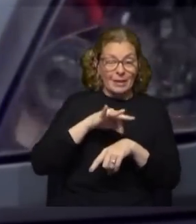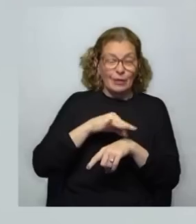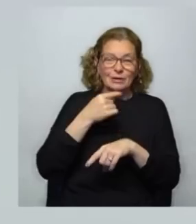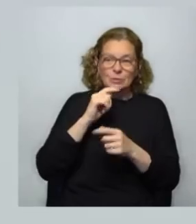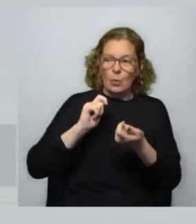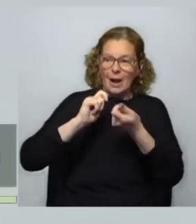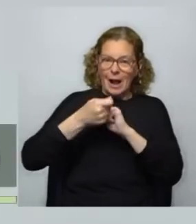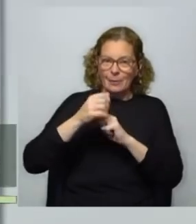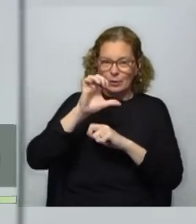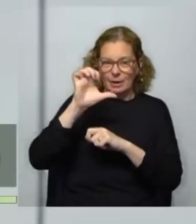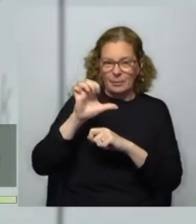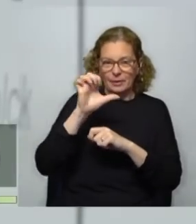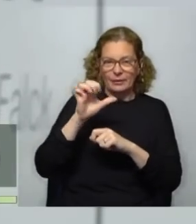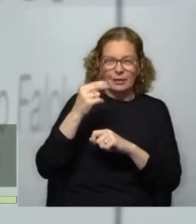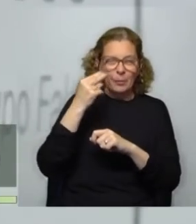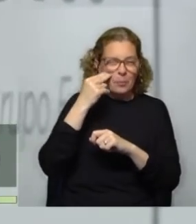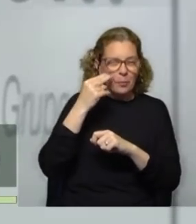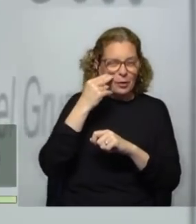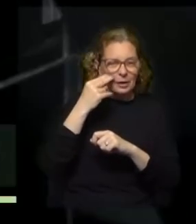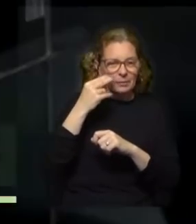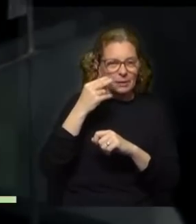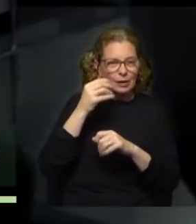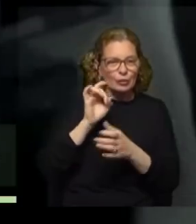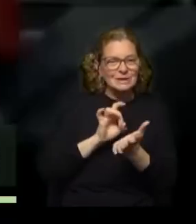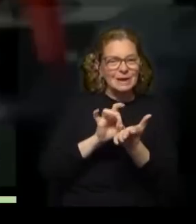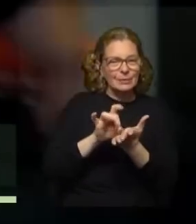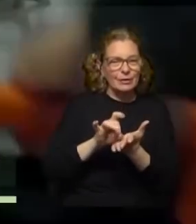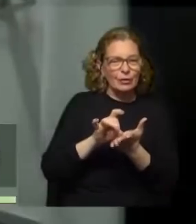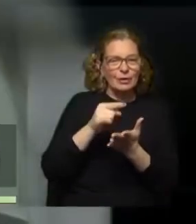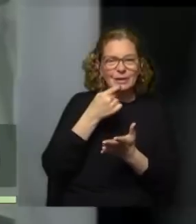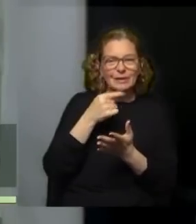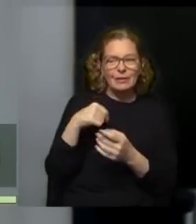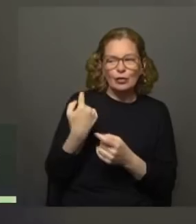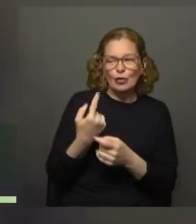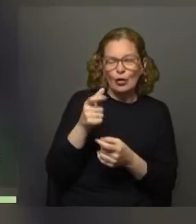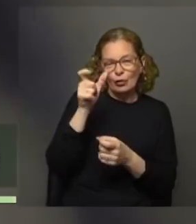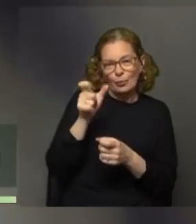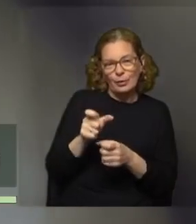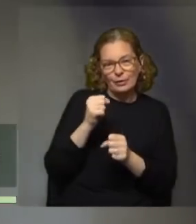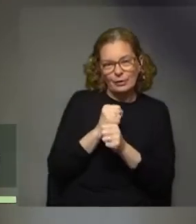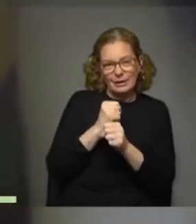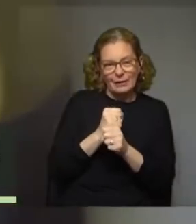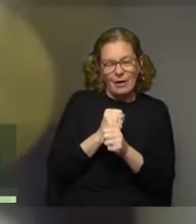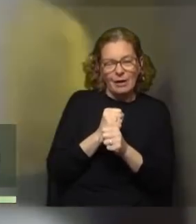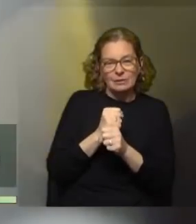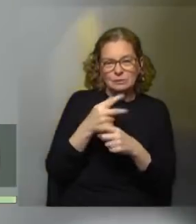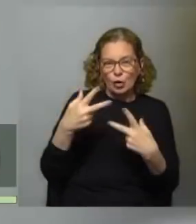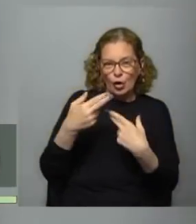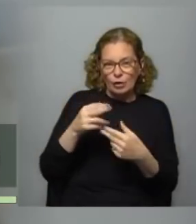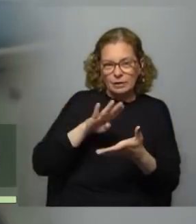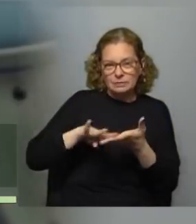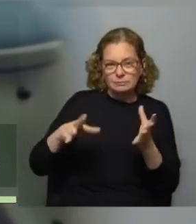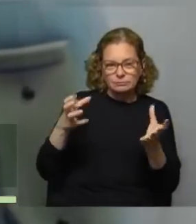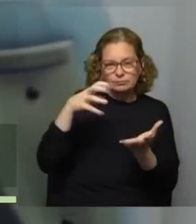reestructura empresarial que viene afectando la calidad de los servicios según las y los trabajadores hay un recorte que generó cierre de